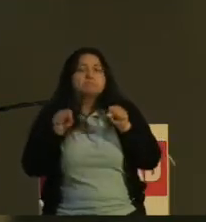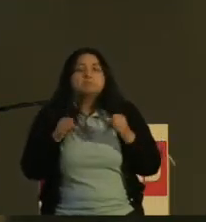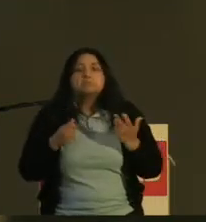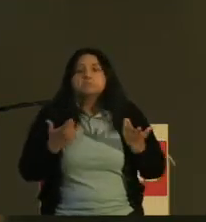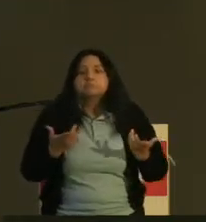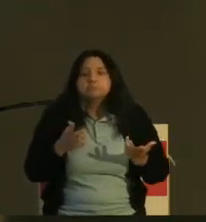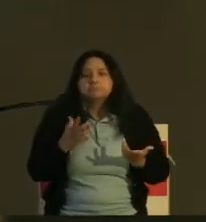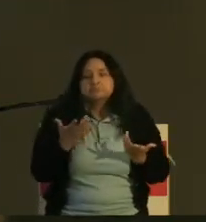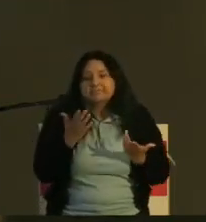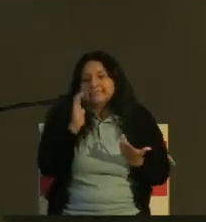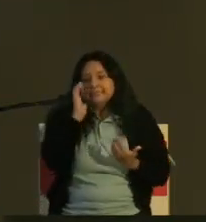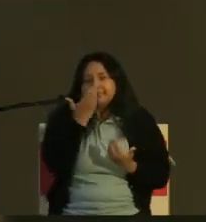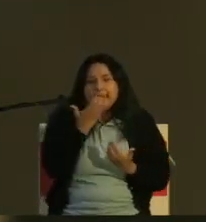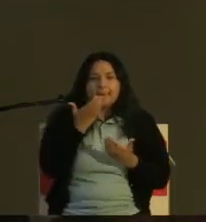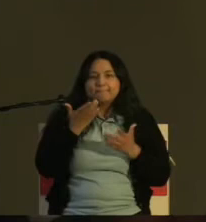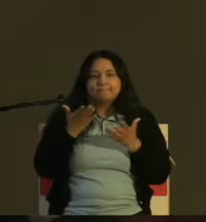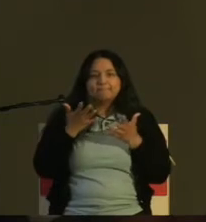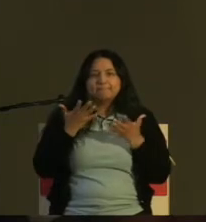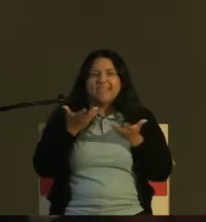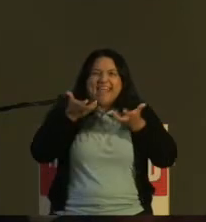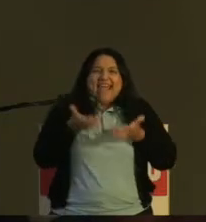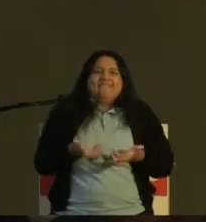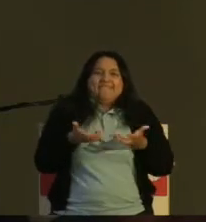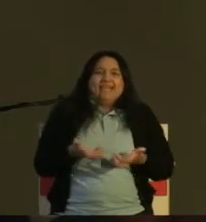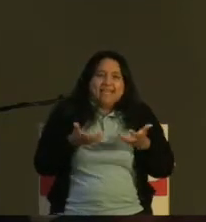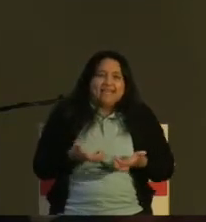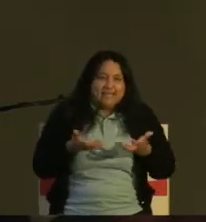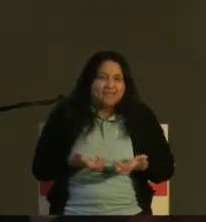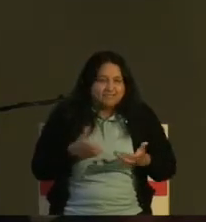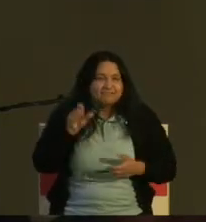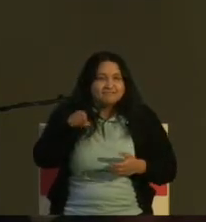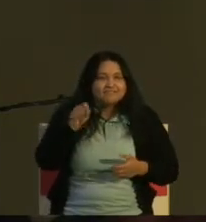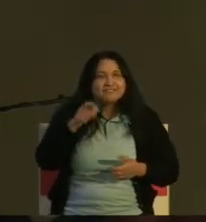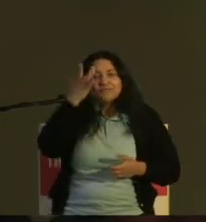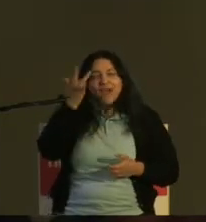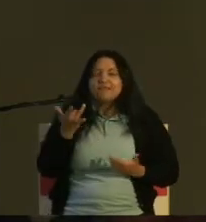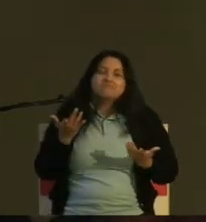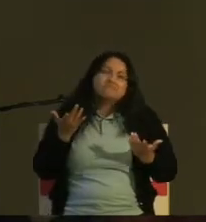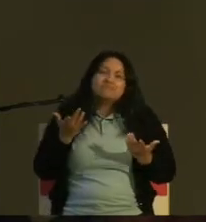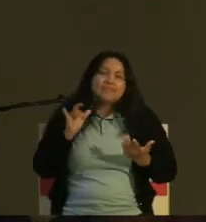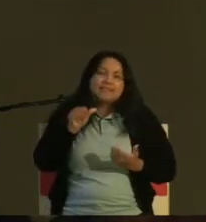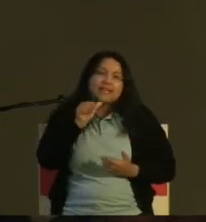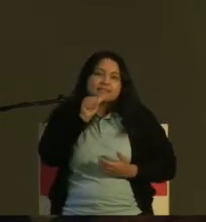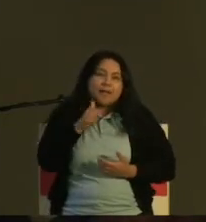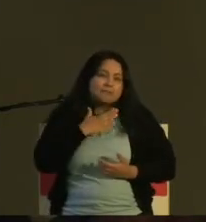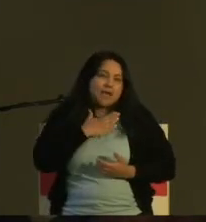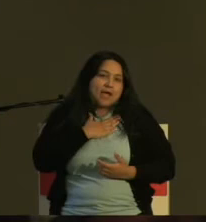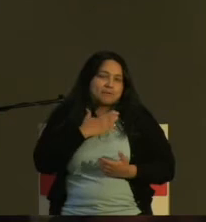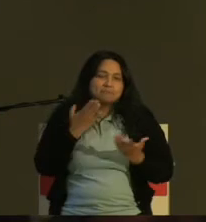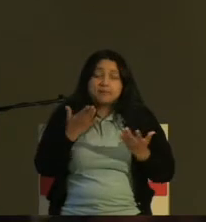una pesadez, realmente. ¿Una pesadilla? Sí, una pesadez, sí. Así, porque eso no es para mí el placer de la lectura.